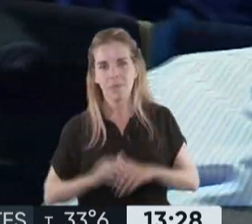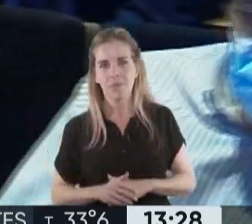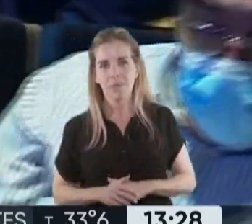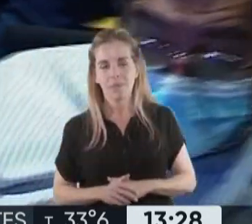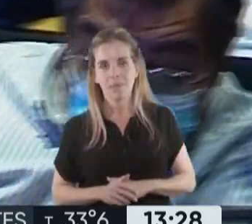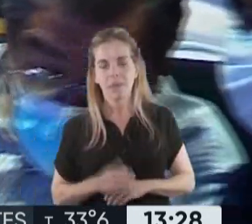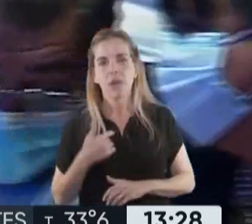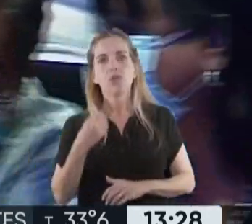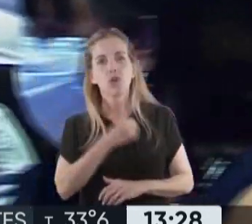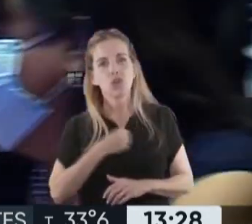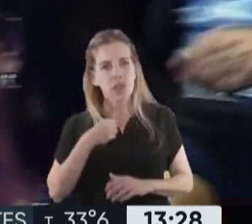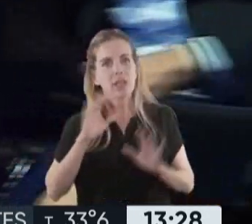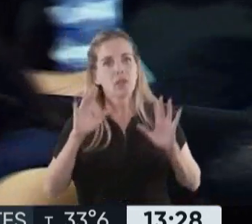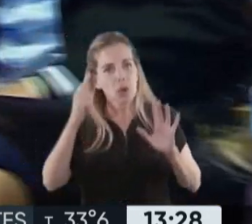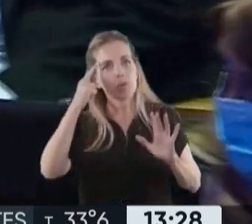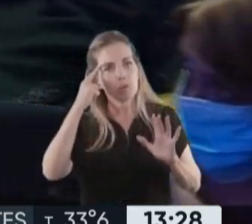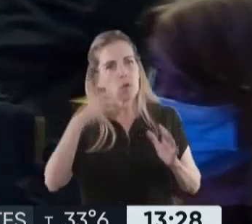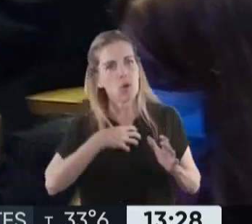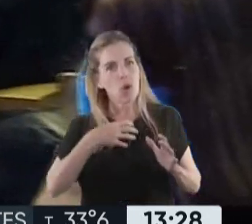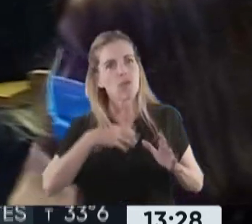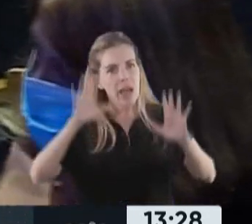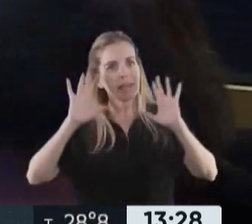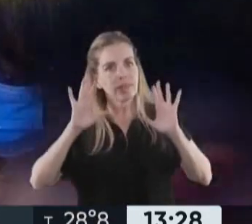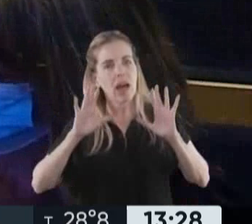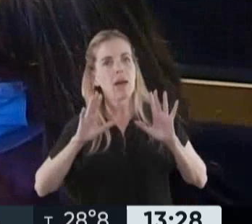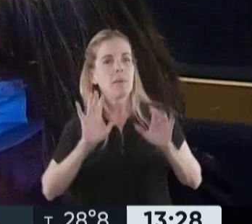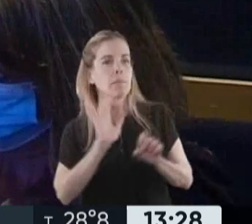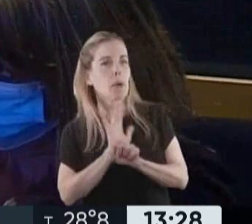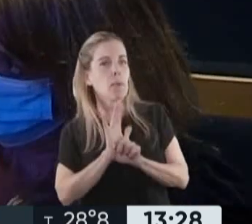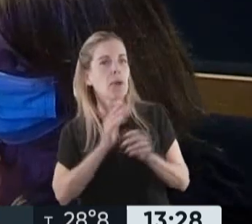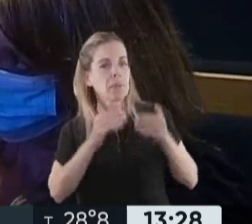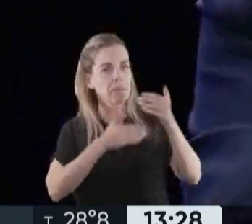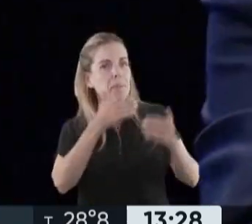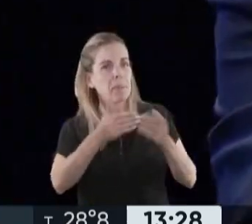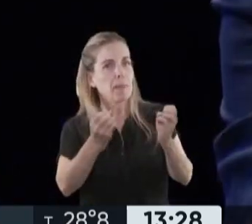Yo siento que vamos en el camino correcto.